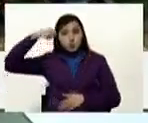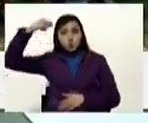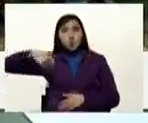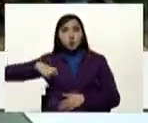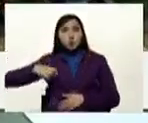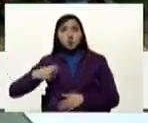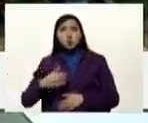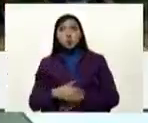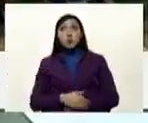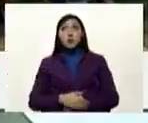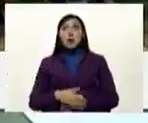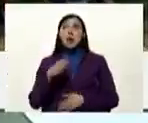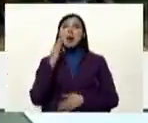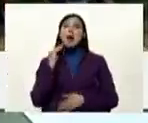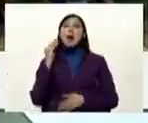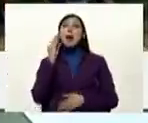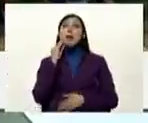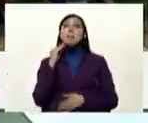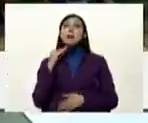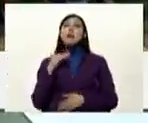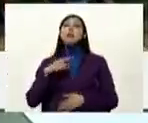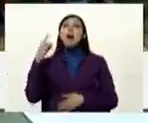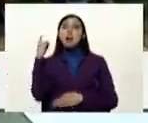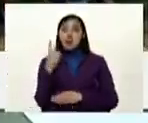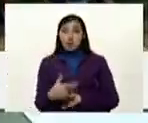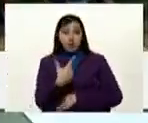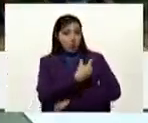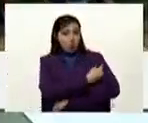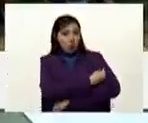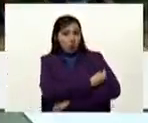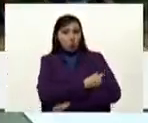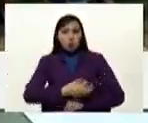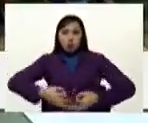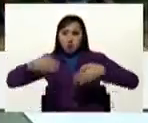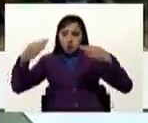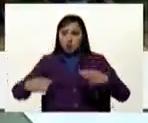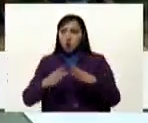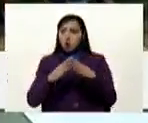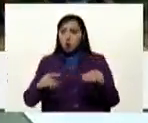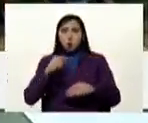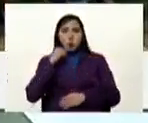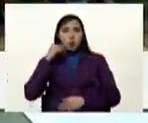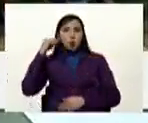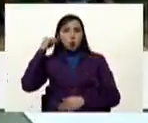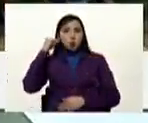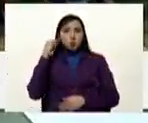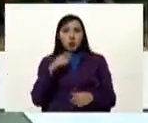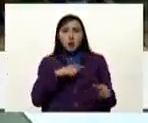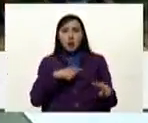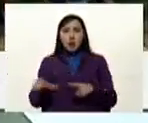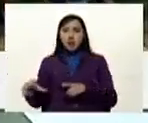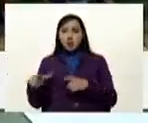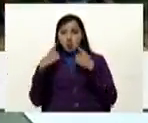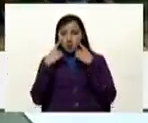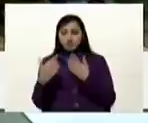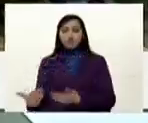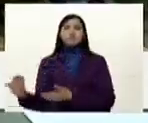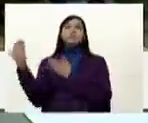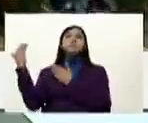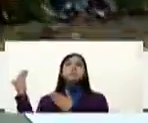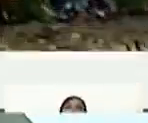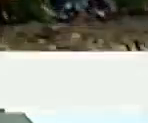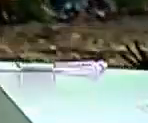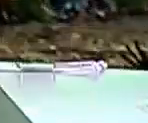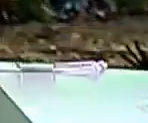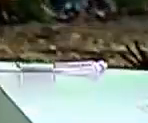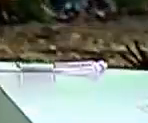testimonio la experiencia de lo que debe ser a vacunarse todos y todas. ¿Estamos listos, cámara? Adelante, video.